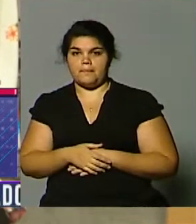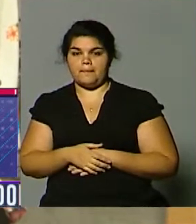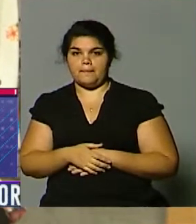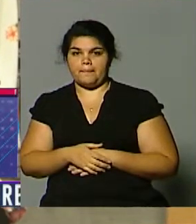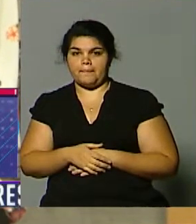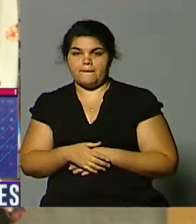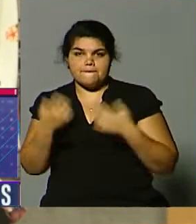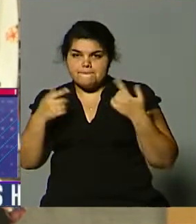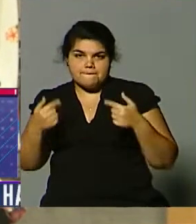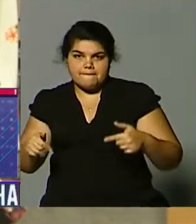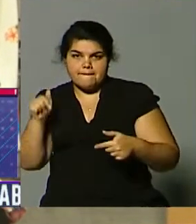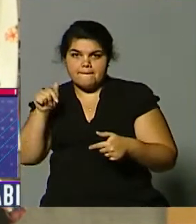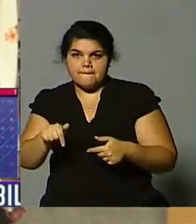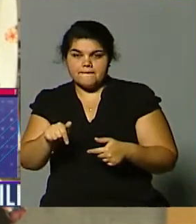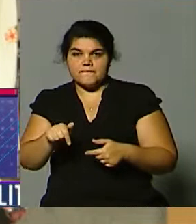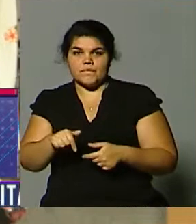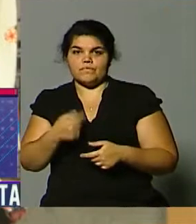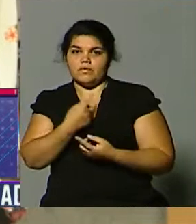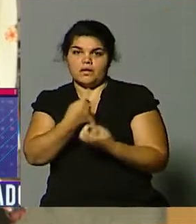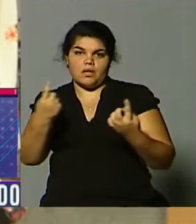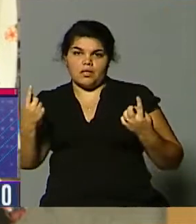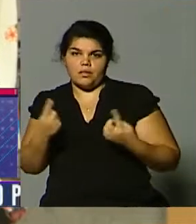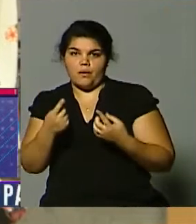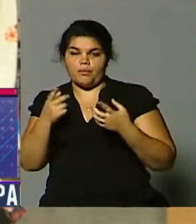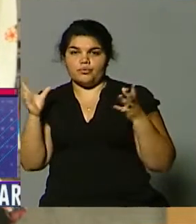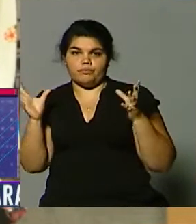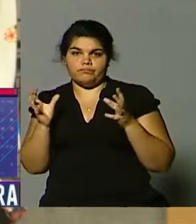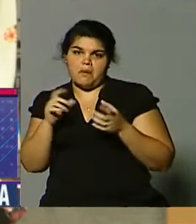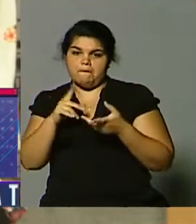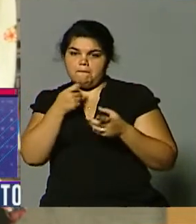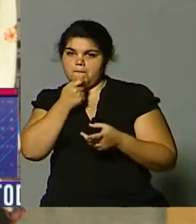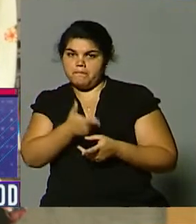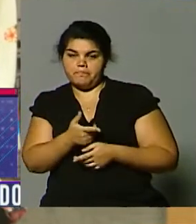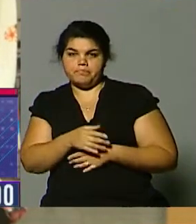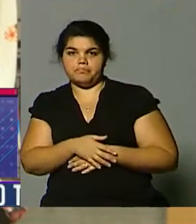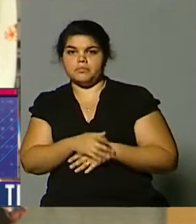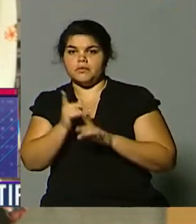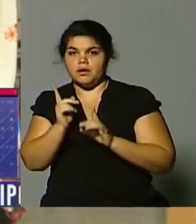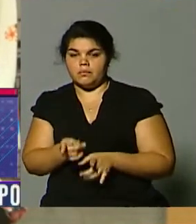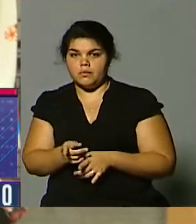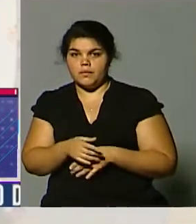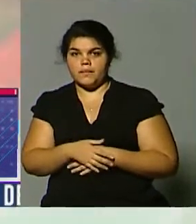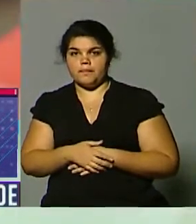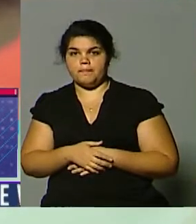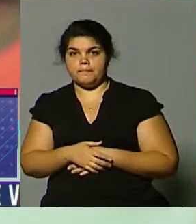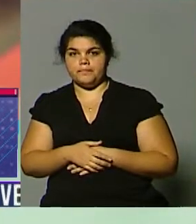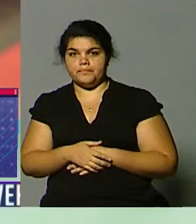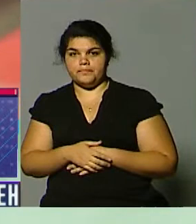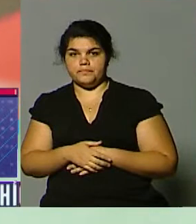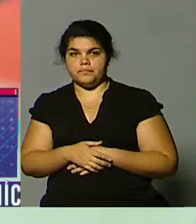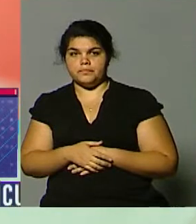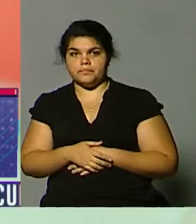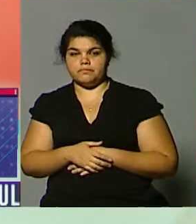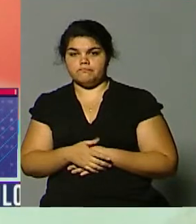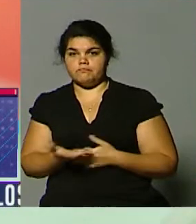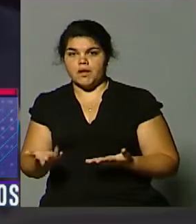el approach que va a tener cada una de los seminarios. Pero en general, digamos, se van a encontrar con algo que van a encontrarse